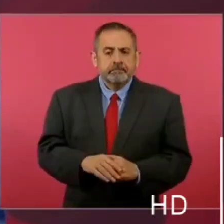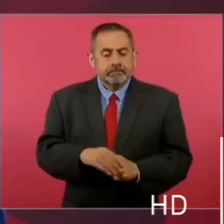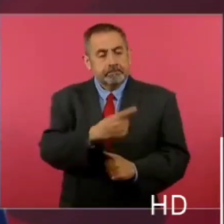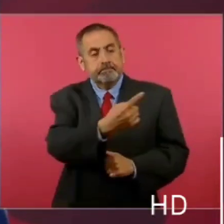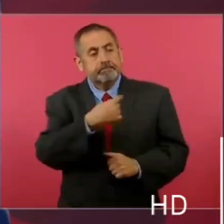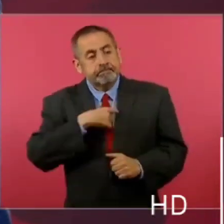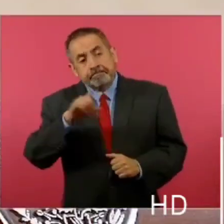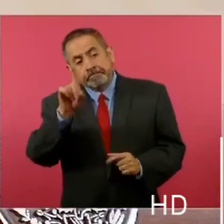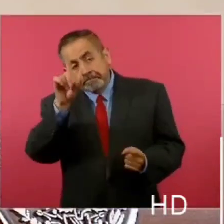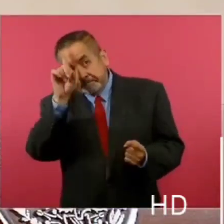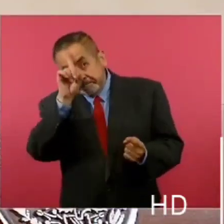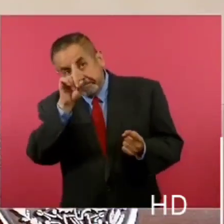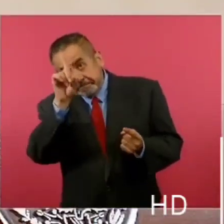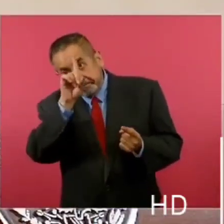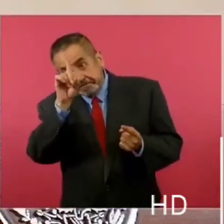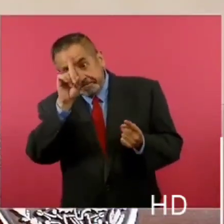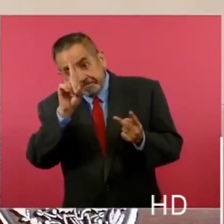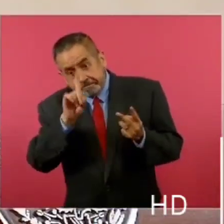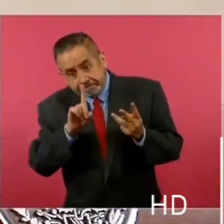recomendaciones,